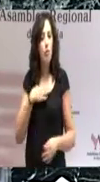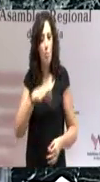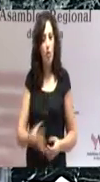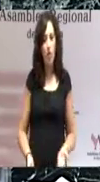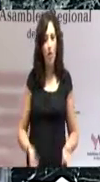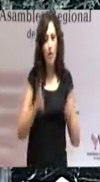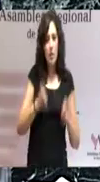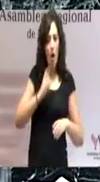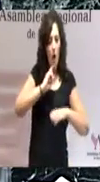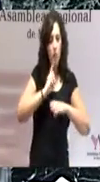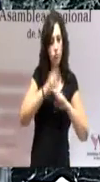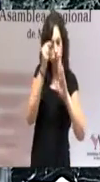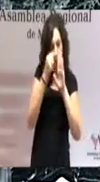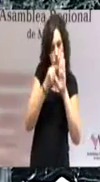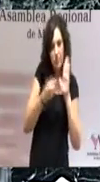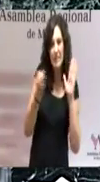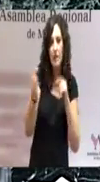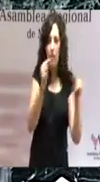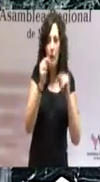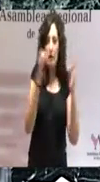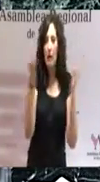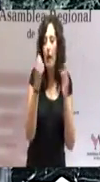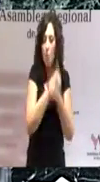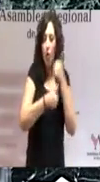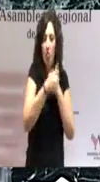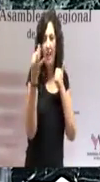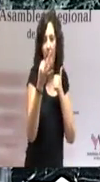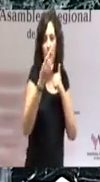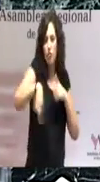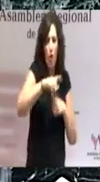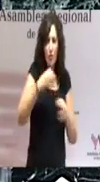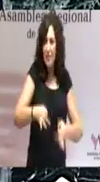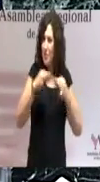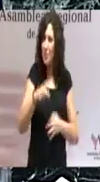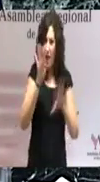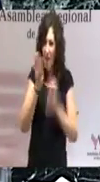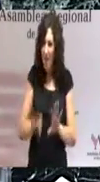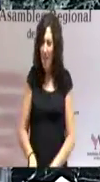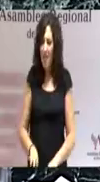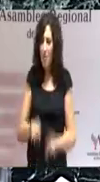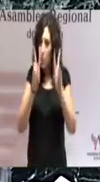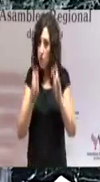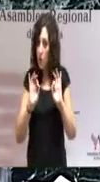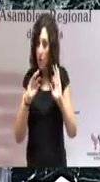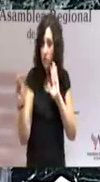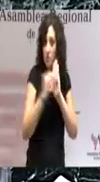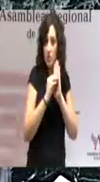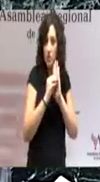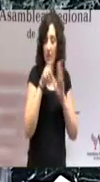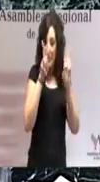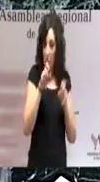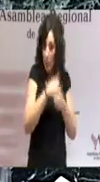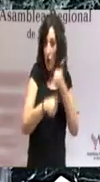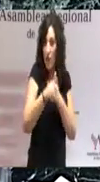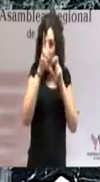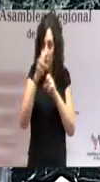qué se debate, cuándo se hace y qué se prioriza. Lo han decidido en todo. pero no han decidido que eso fuera prioritario.